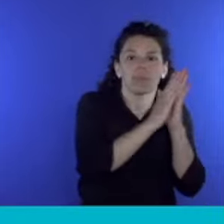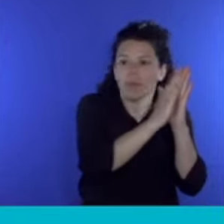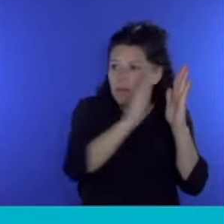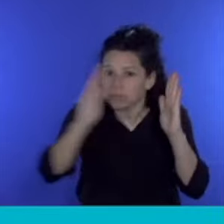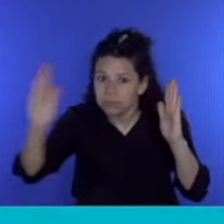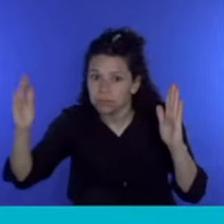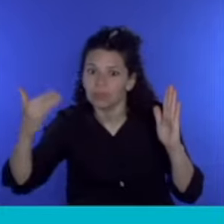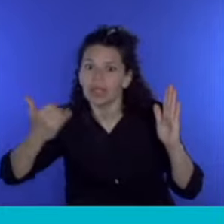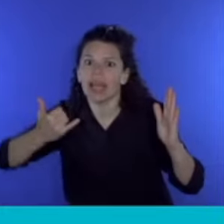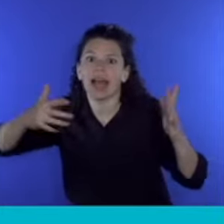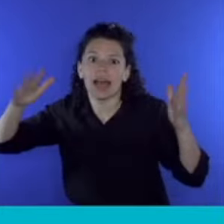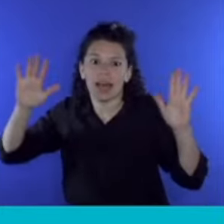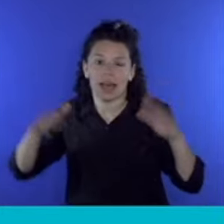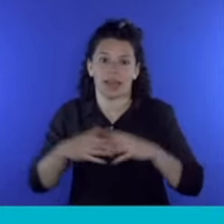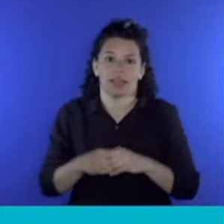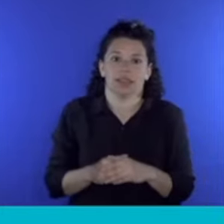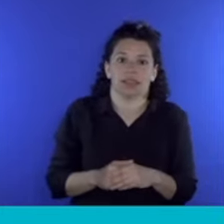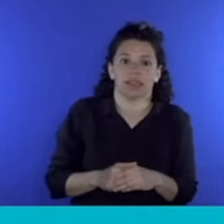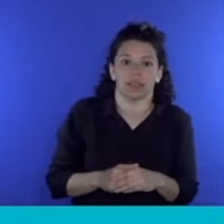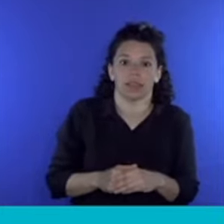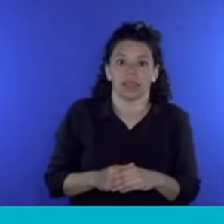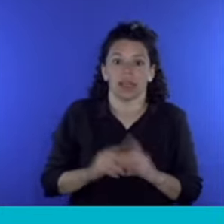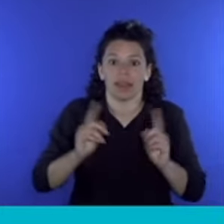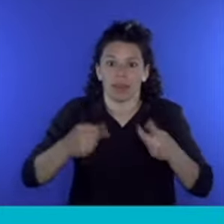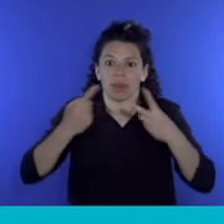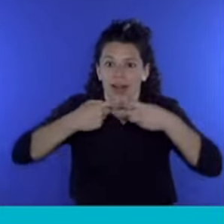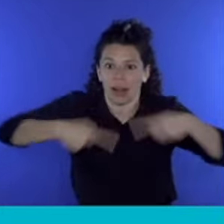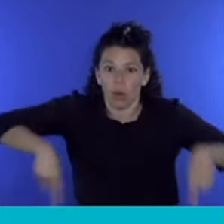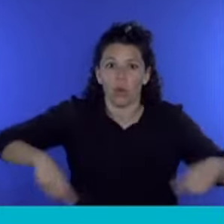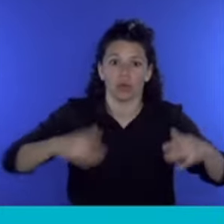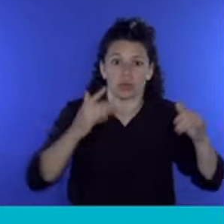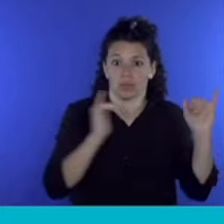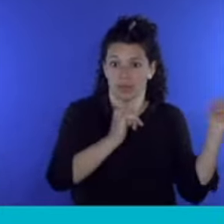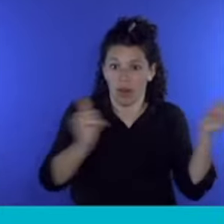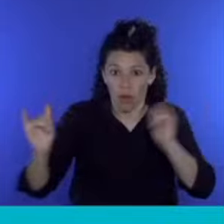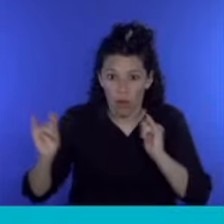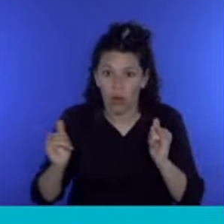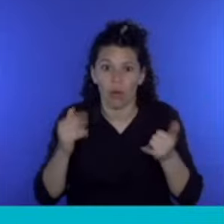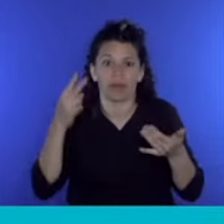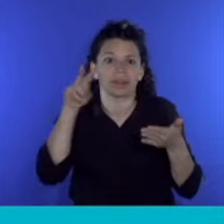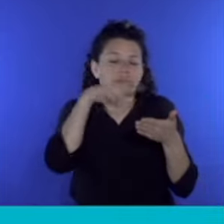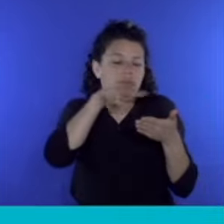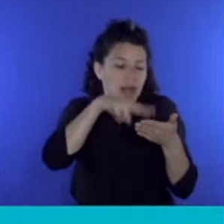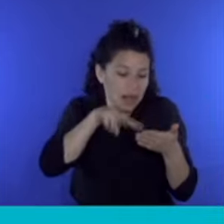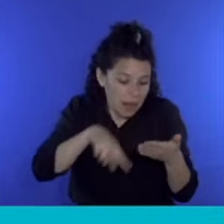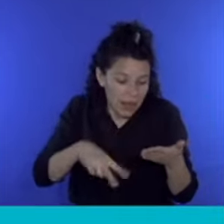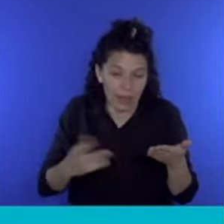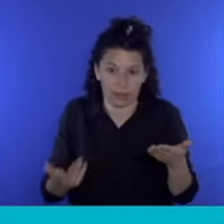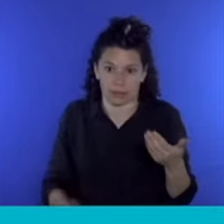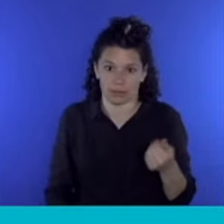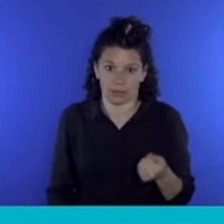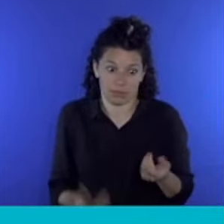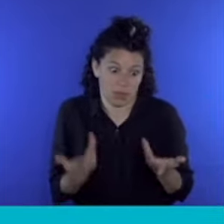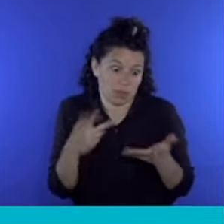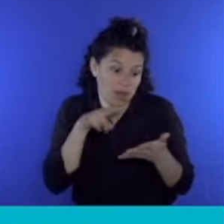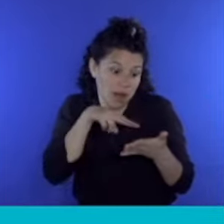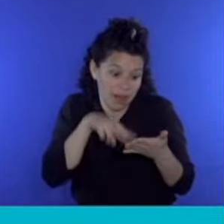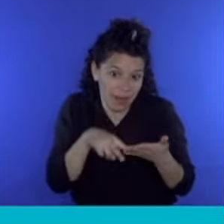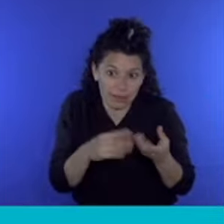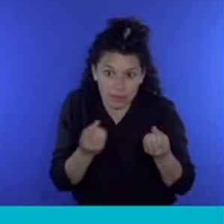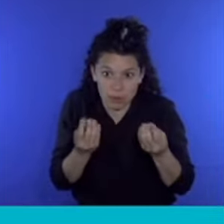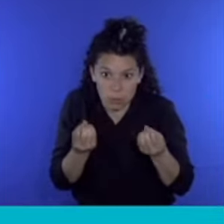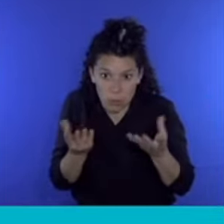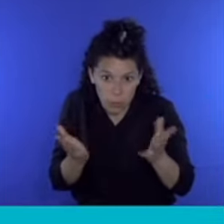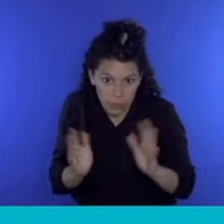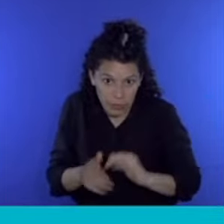recursos colocados en que los adolescentes y los jóvenes lean. Creo que sería una cosa muy buena.